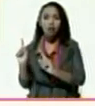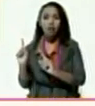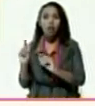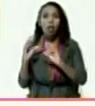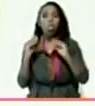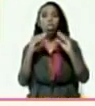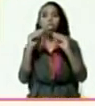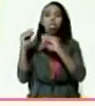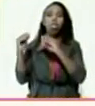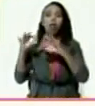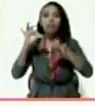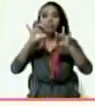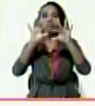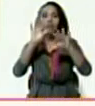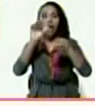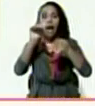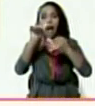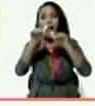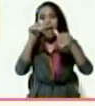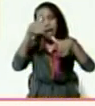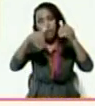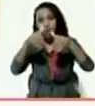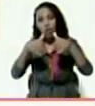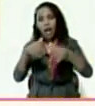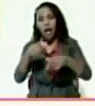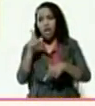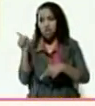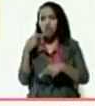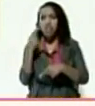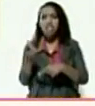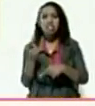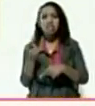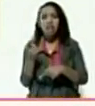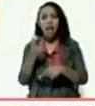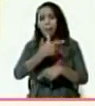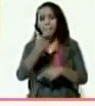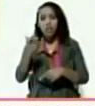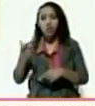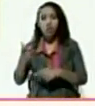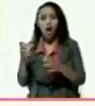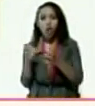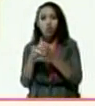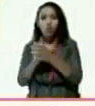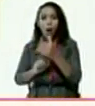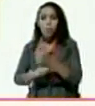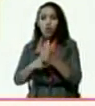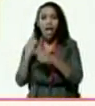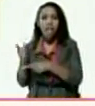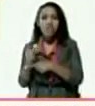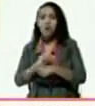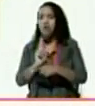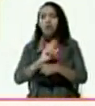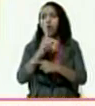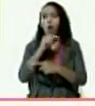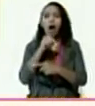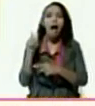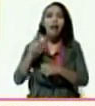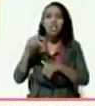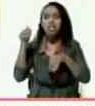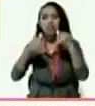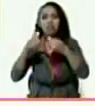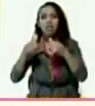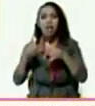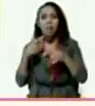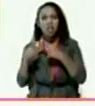de elecciones. Claro, ellos le dicen a su gente que no van a ir a elecciones. ¿Y qué hacen hablando de elecciones?